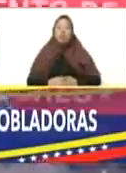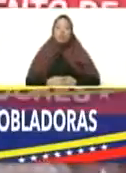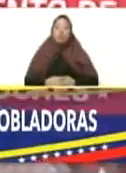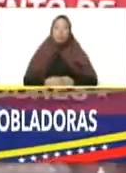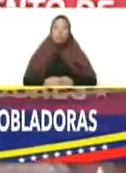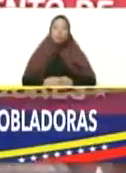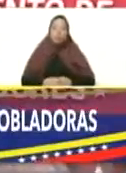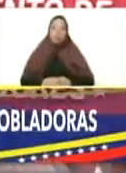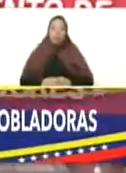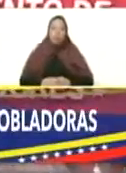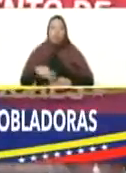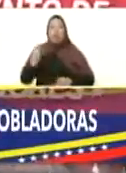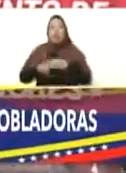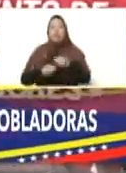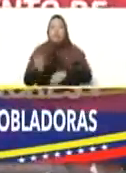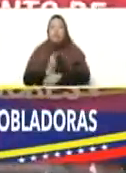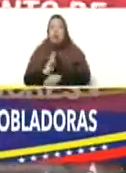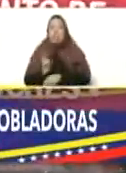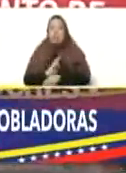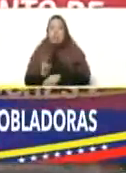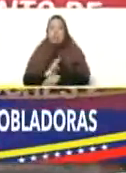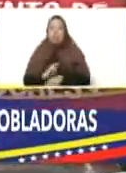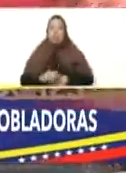hay que hacerlo de inmediato